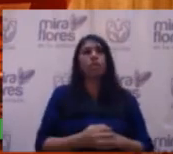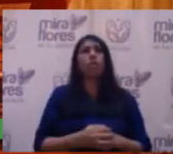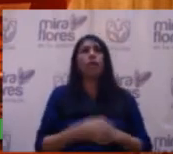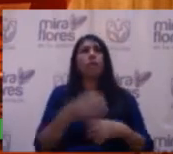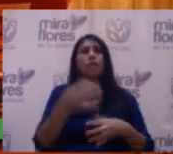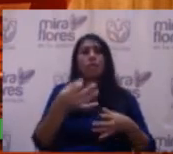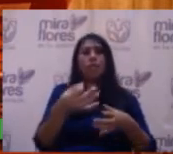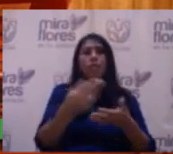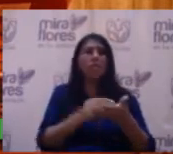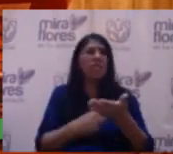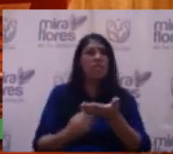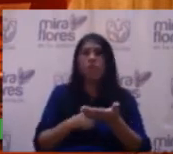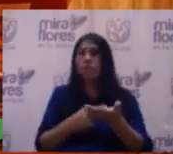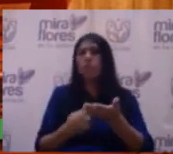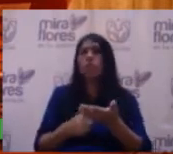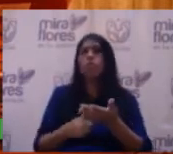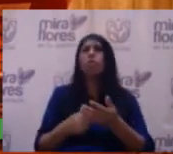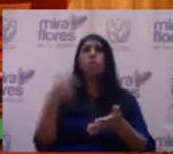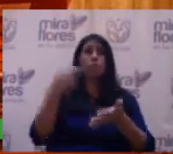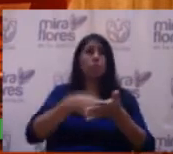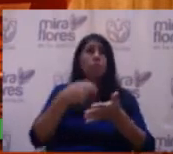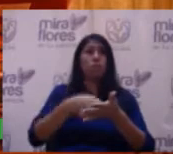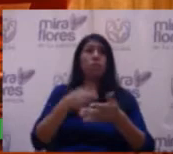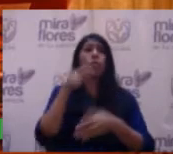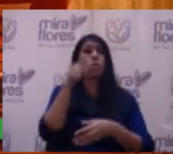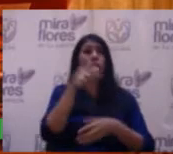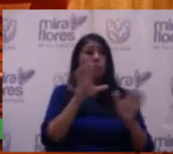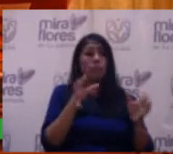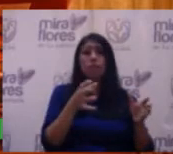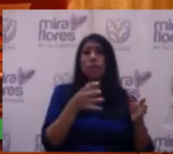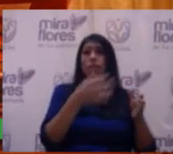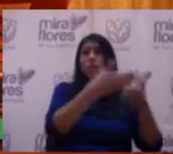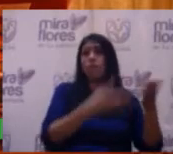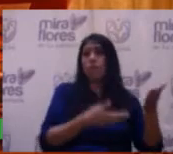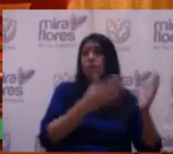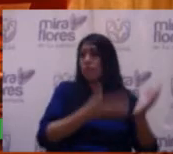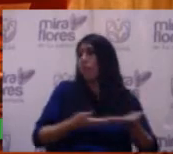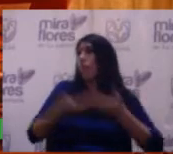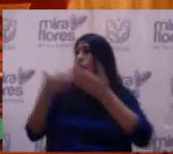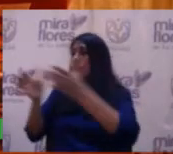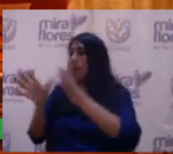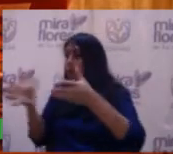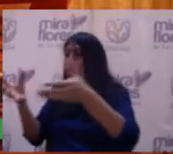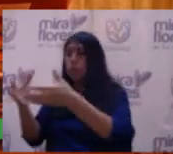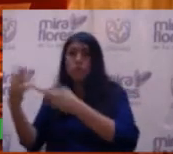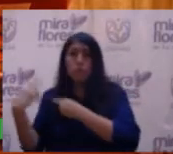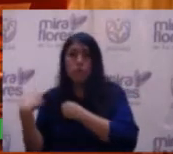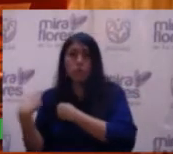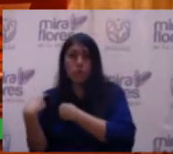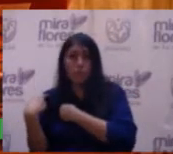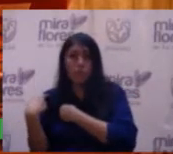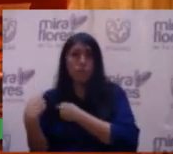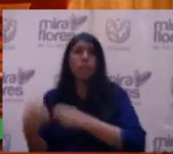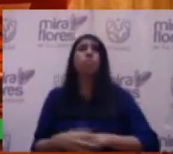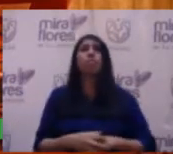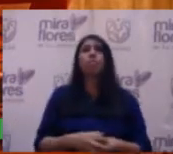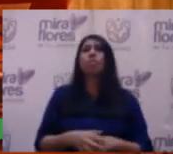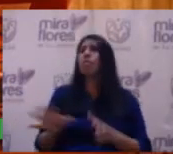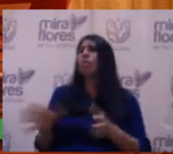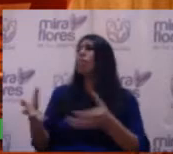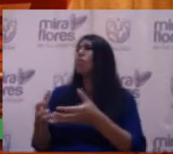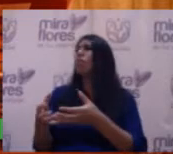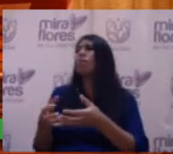presupuesto. Con ese insumo, esto se lleva a la comisión pertinente o a la comisión respectiva. ¿Cuál es la